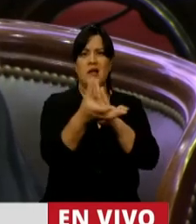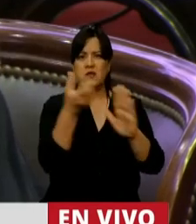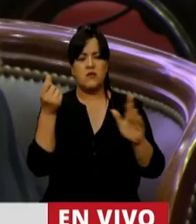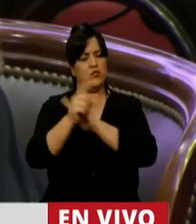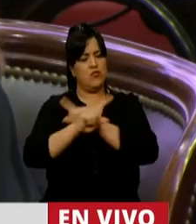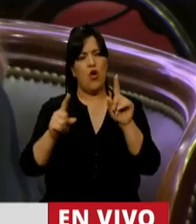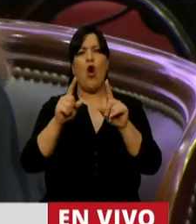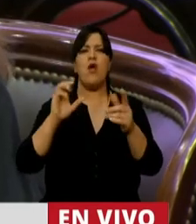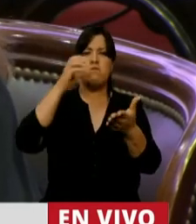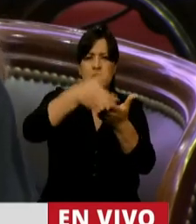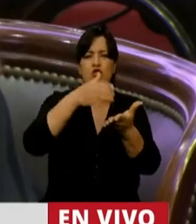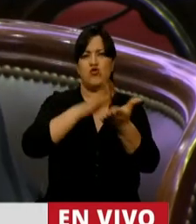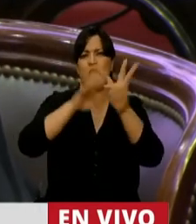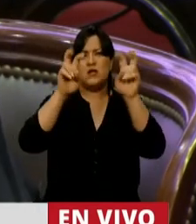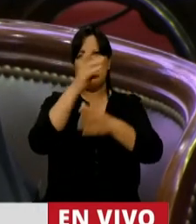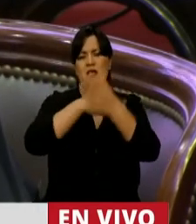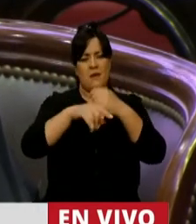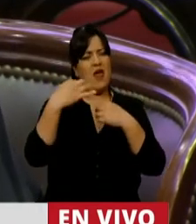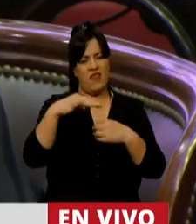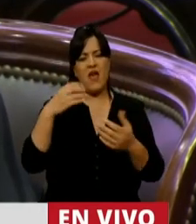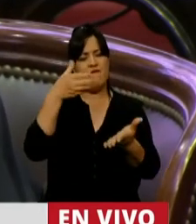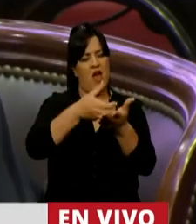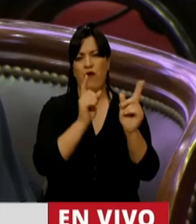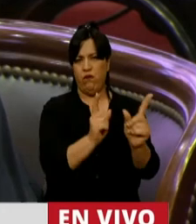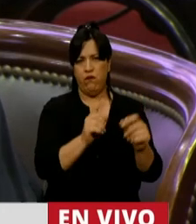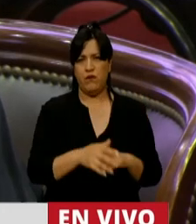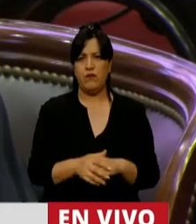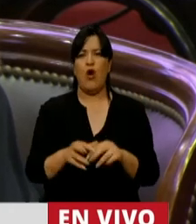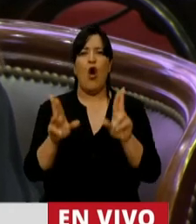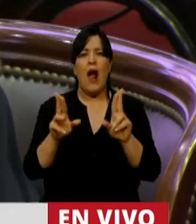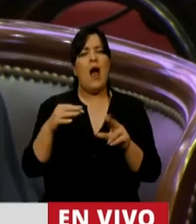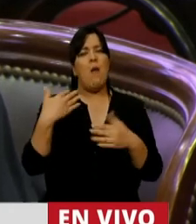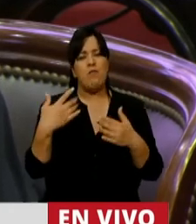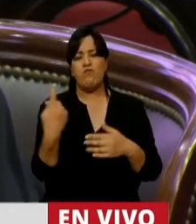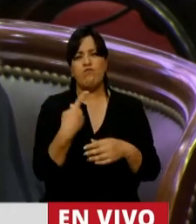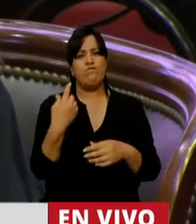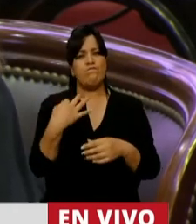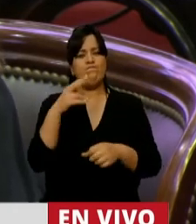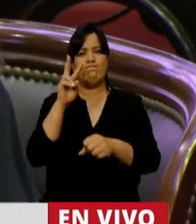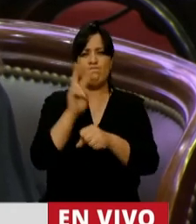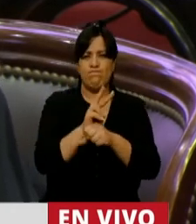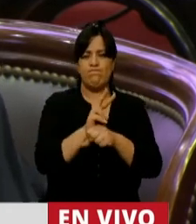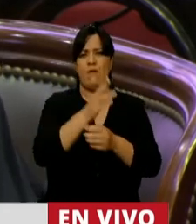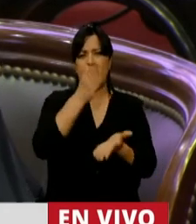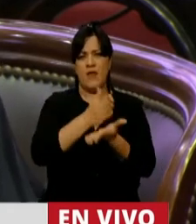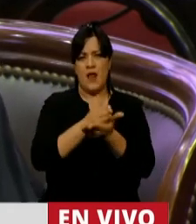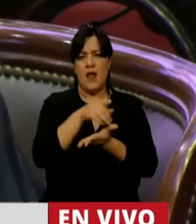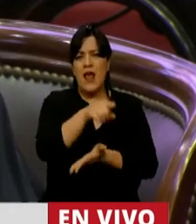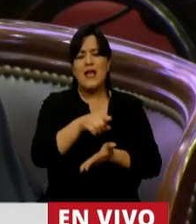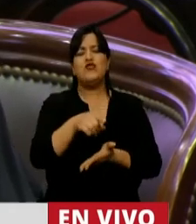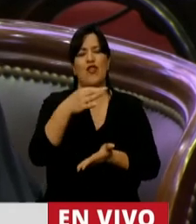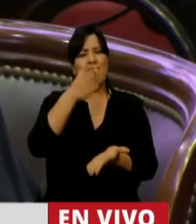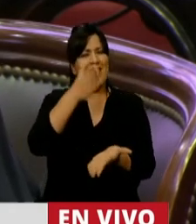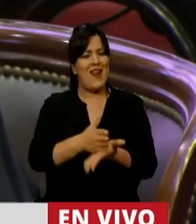de discapacidad, que realmente podamos velar por los derechos, el ejercicio pleno